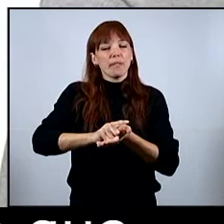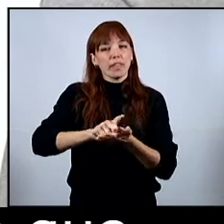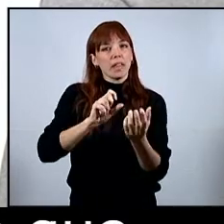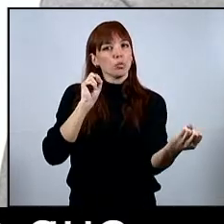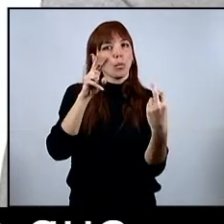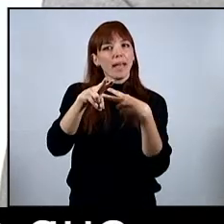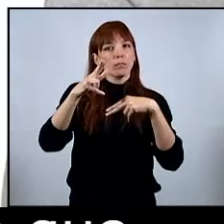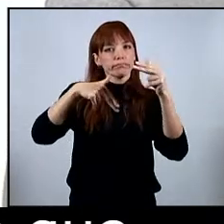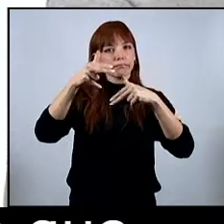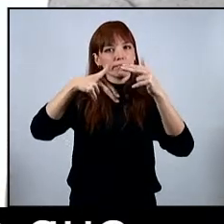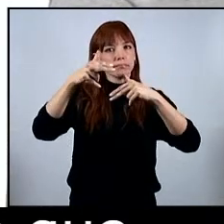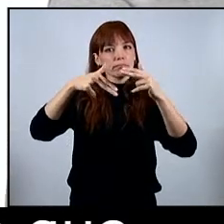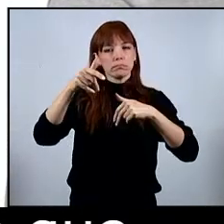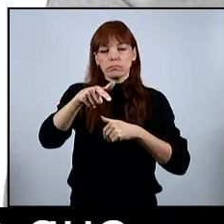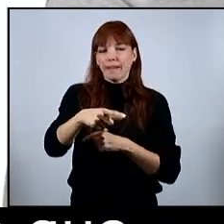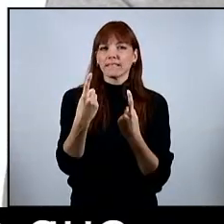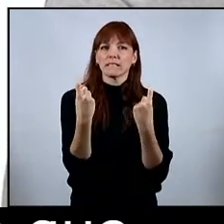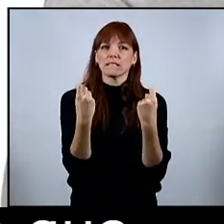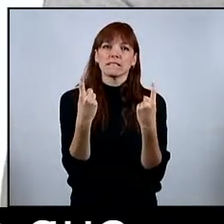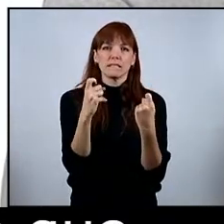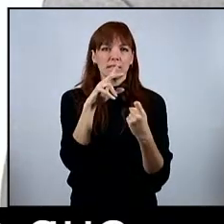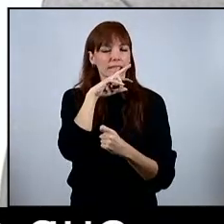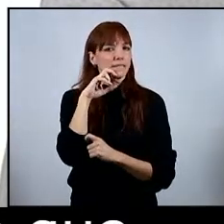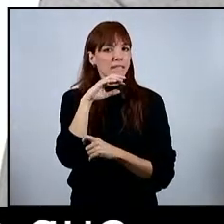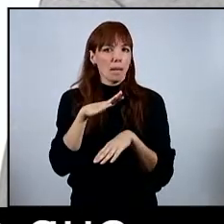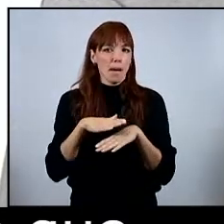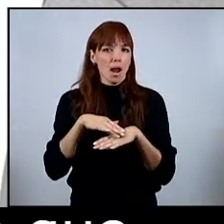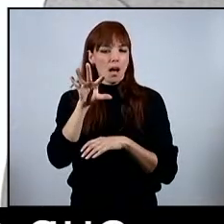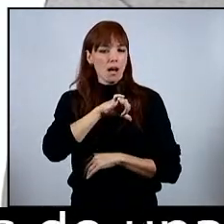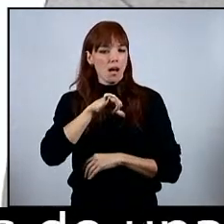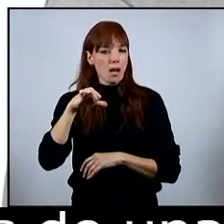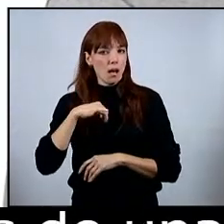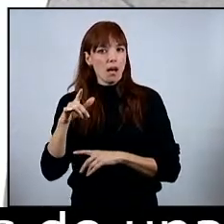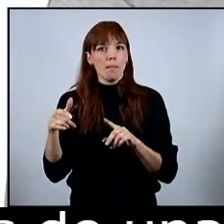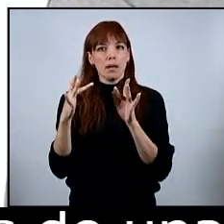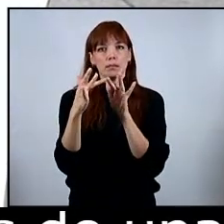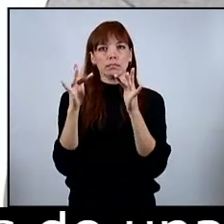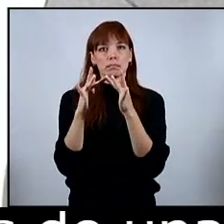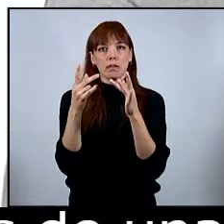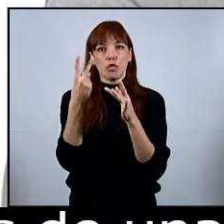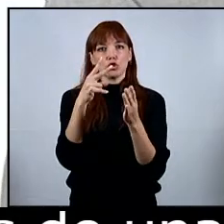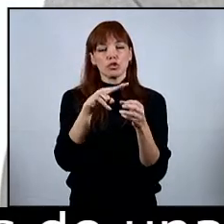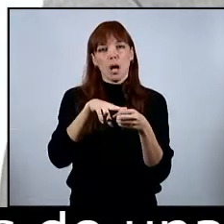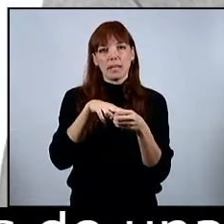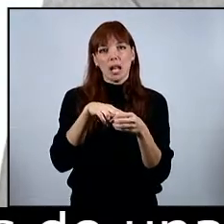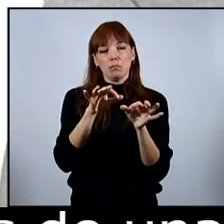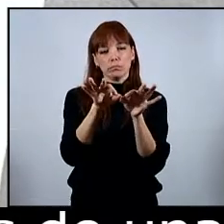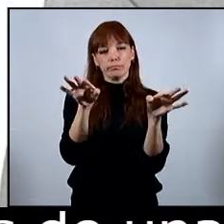autovía que es absolutamente necesaria para nuestra comunidad y para conectar las dos capitales de provincia.